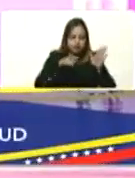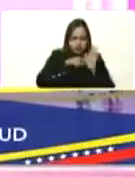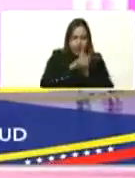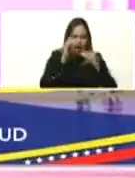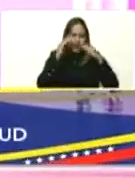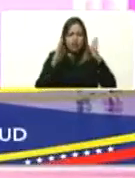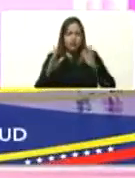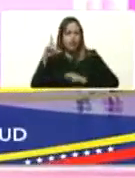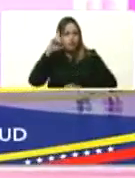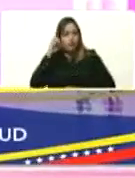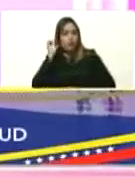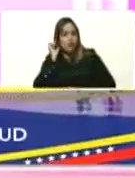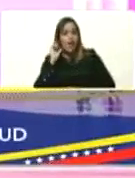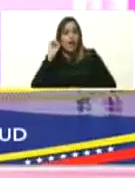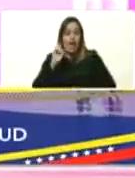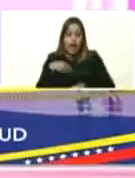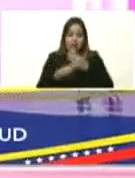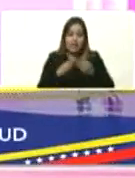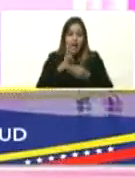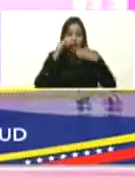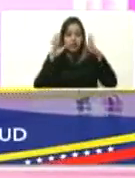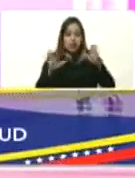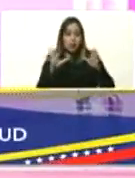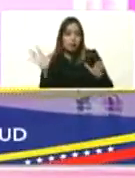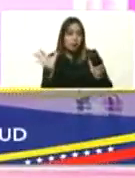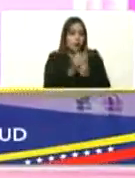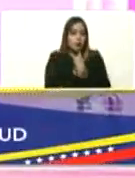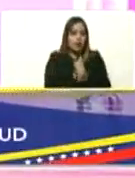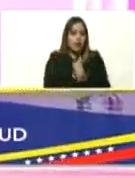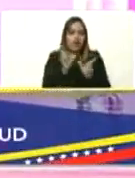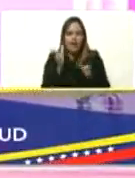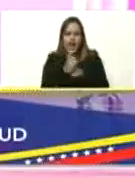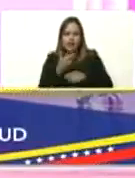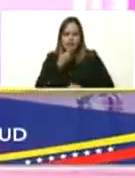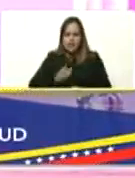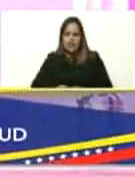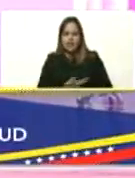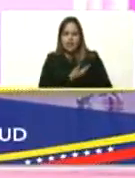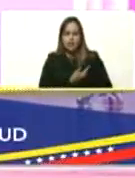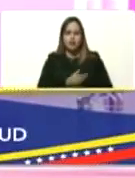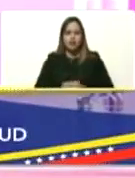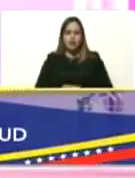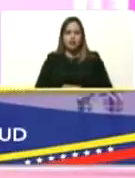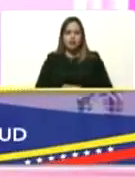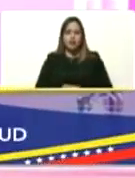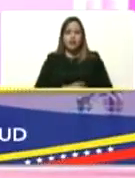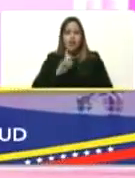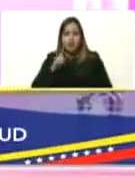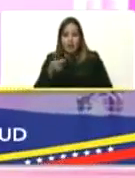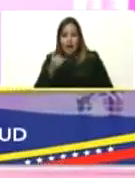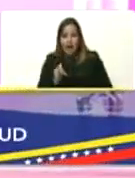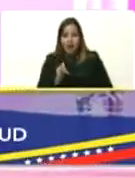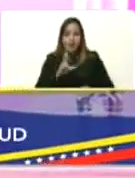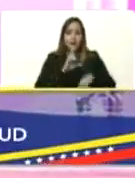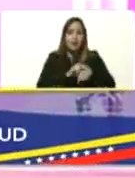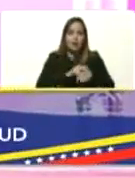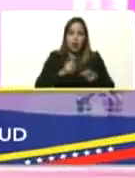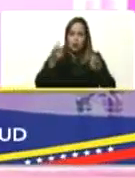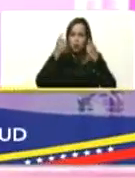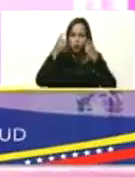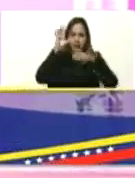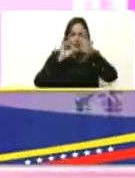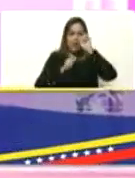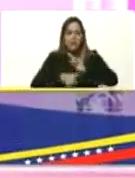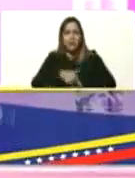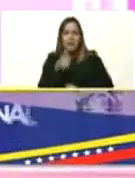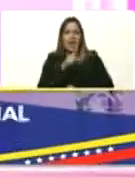la detección del cáncer. Adicionalmente tenemos muchachos en formación, tenemos más de